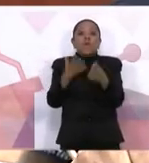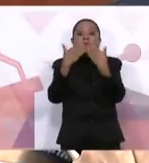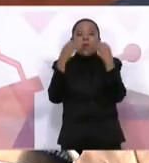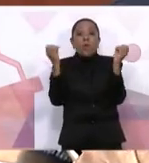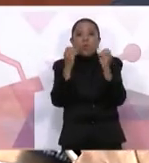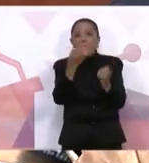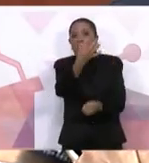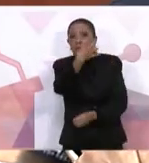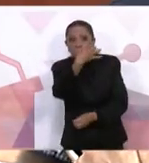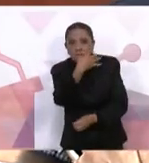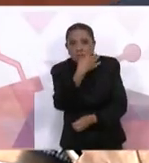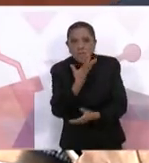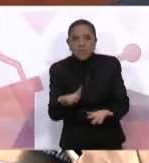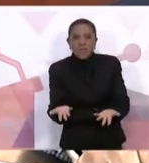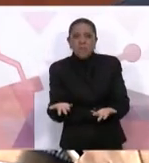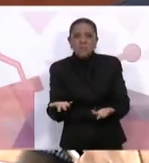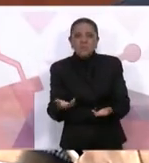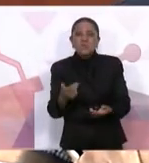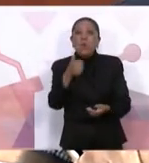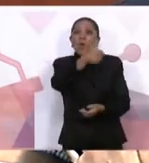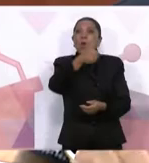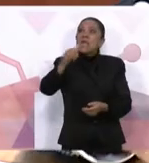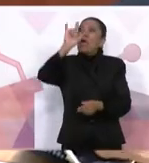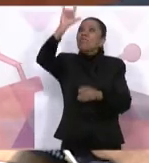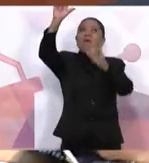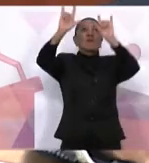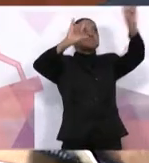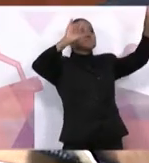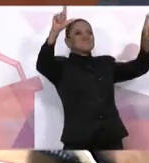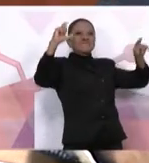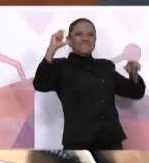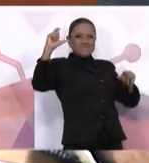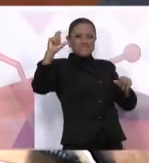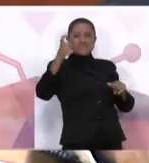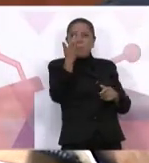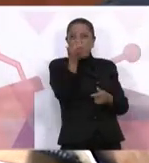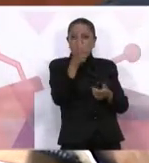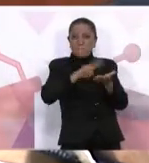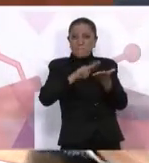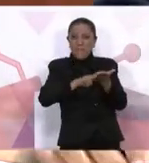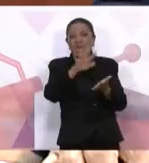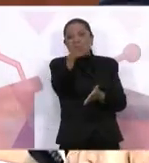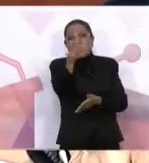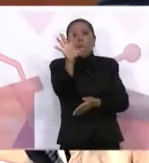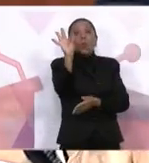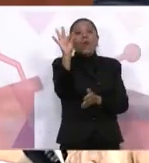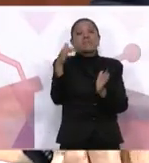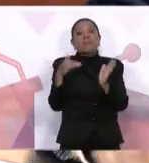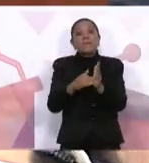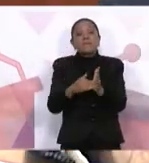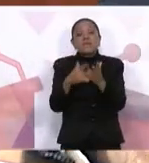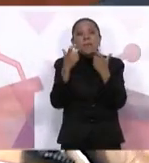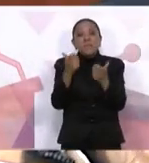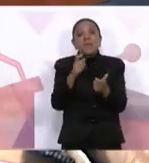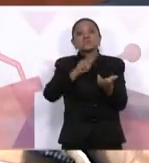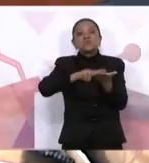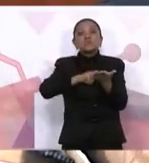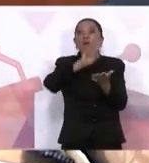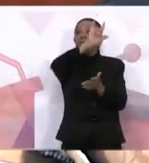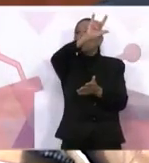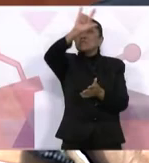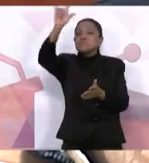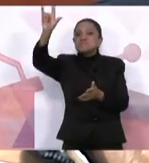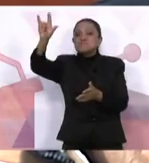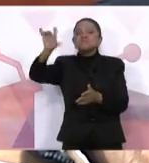cada espectacular cuesta alrededor de 40 mil pesos hay candidatos que superaron ya